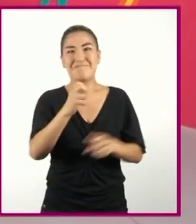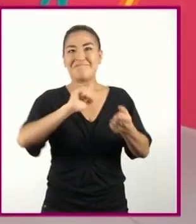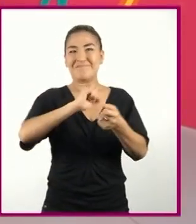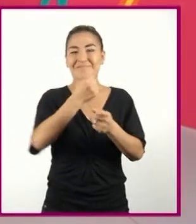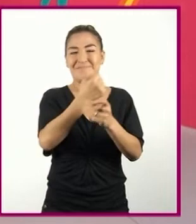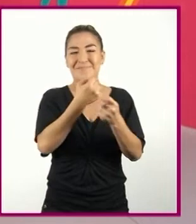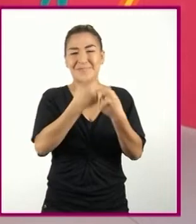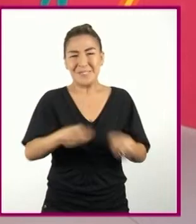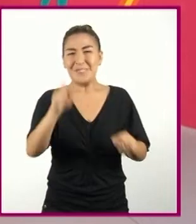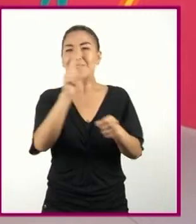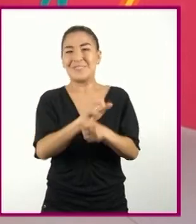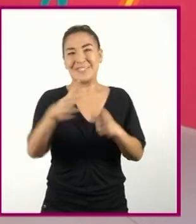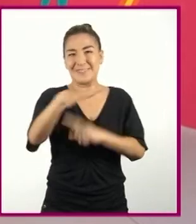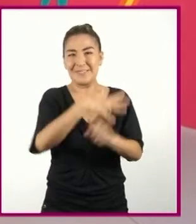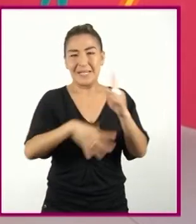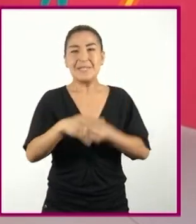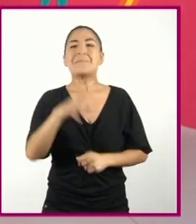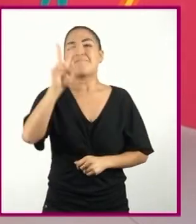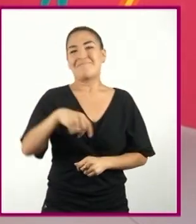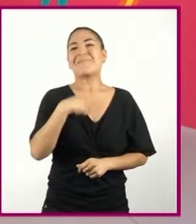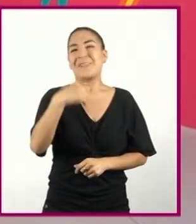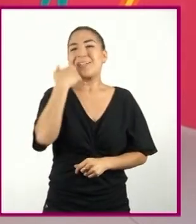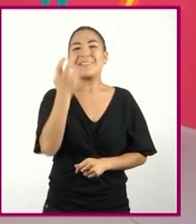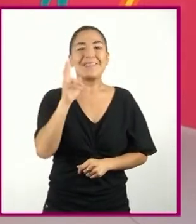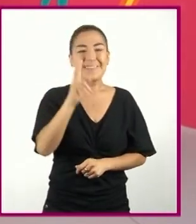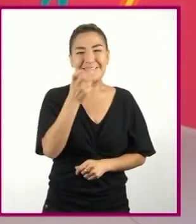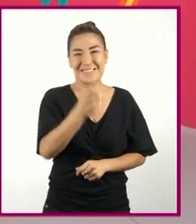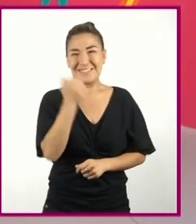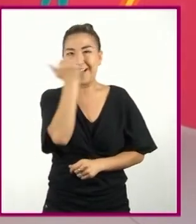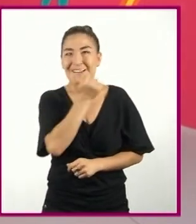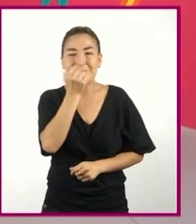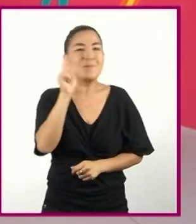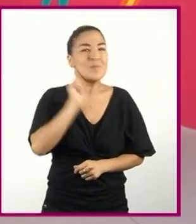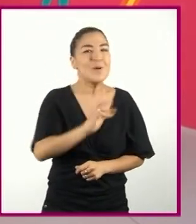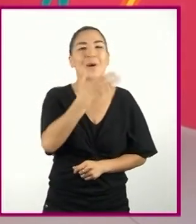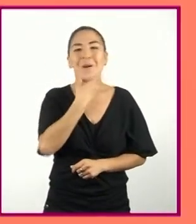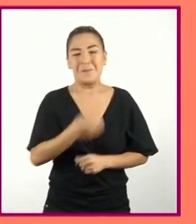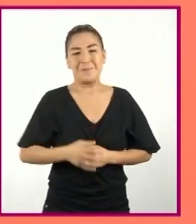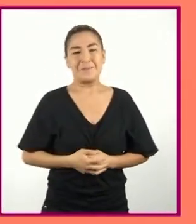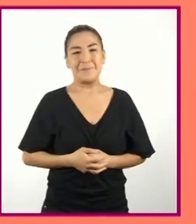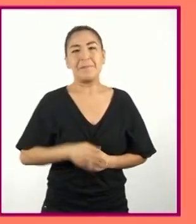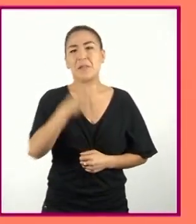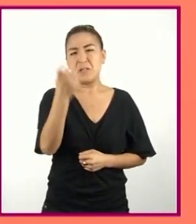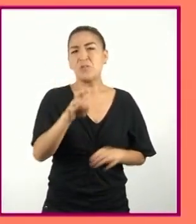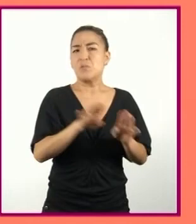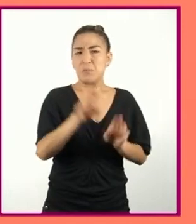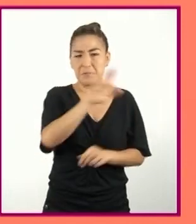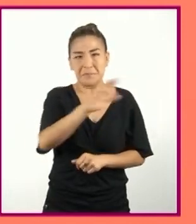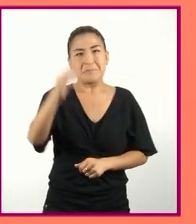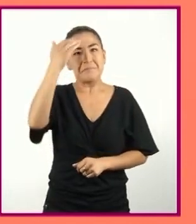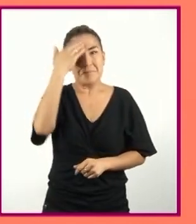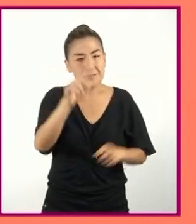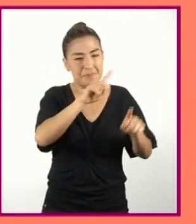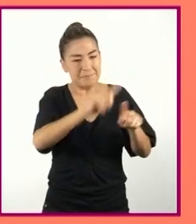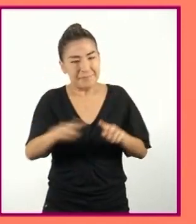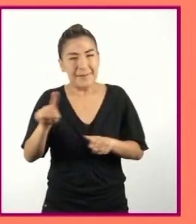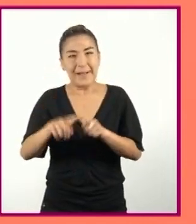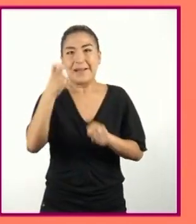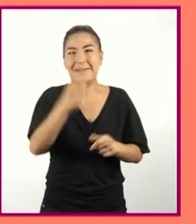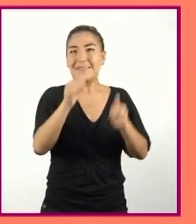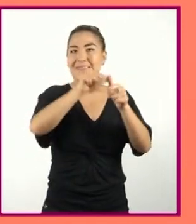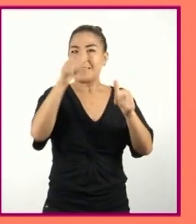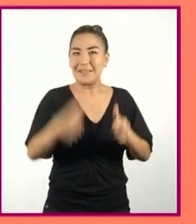sociedad? Pues a mí me gustaría seguir viendo a estas alumnas y alumnos que reconocen cómo las